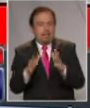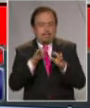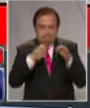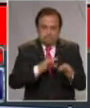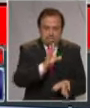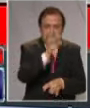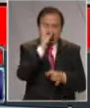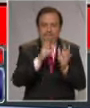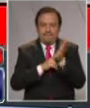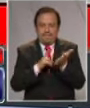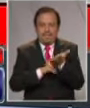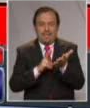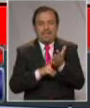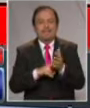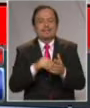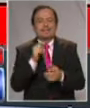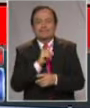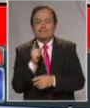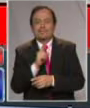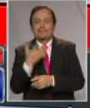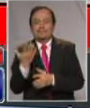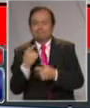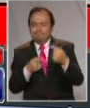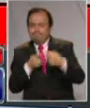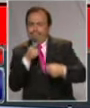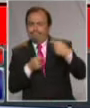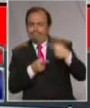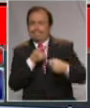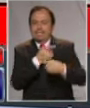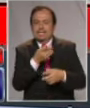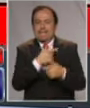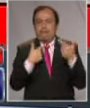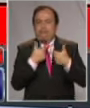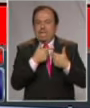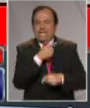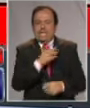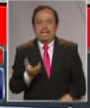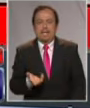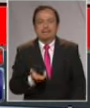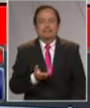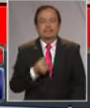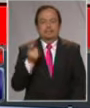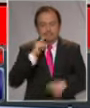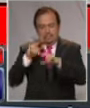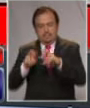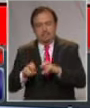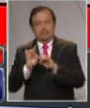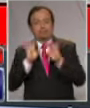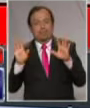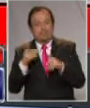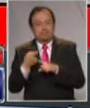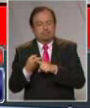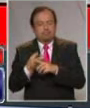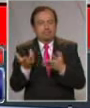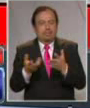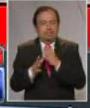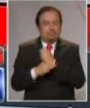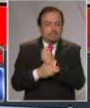con tener mayor claridad con estos hechos y toda la investigación que se está dando con respecto a estas posibles irregularidades?